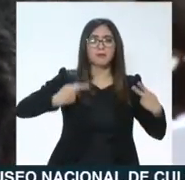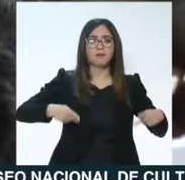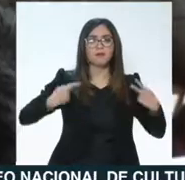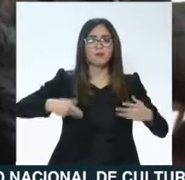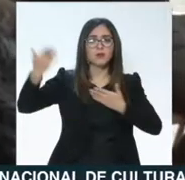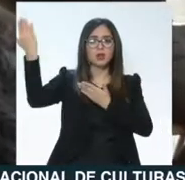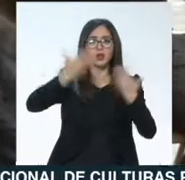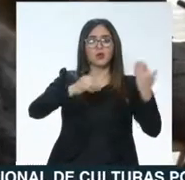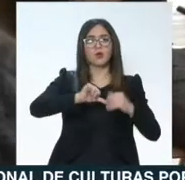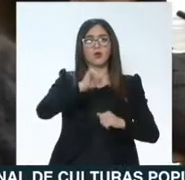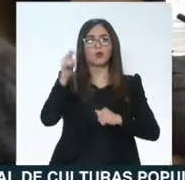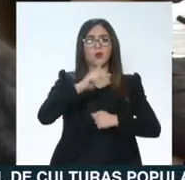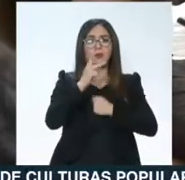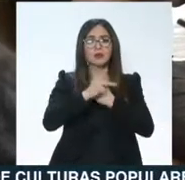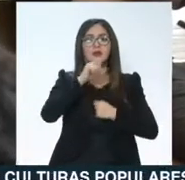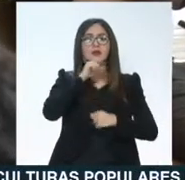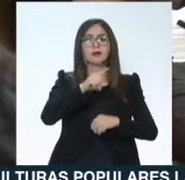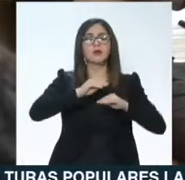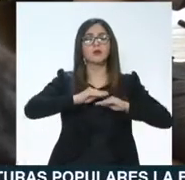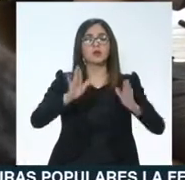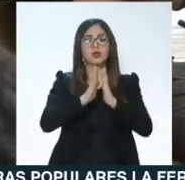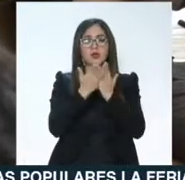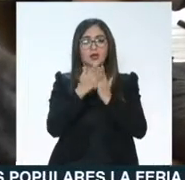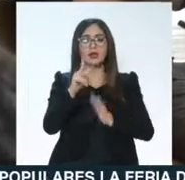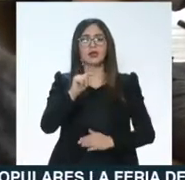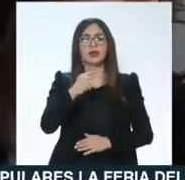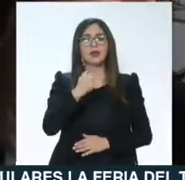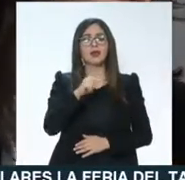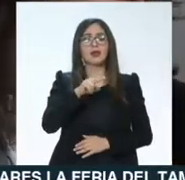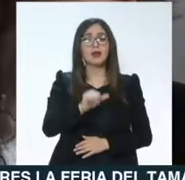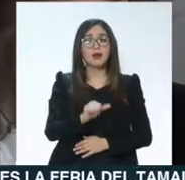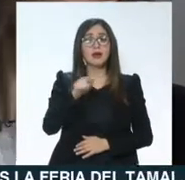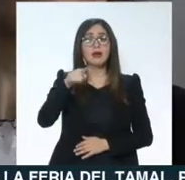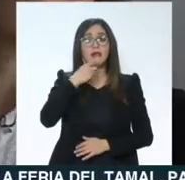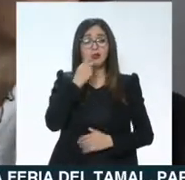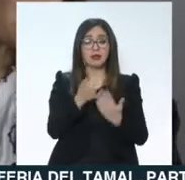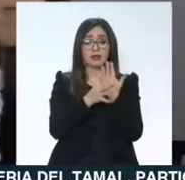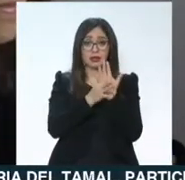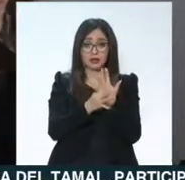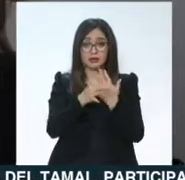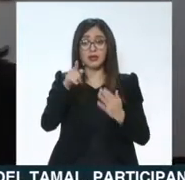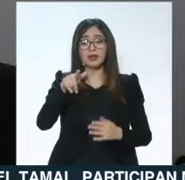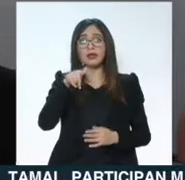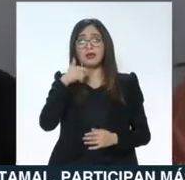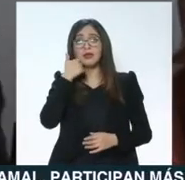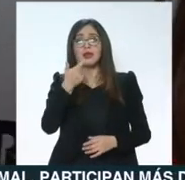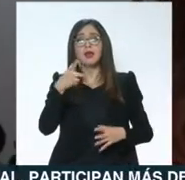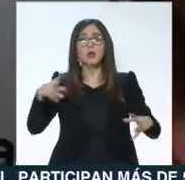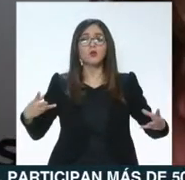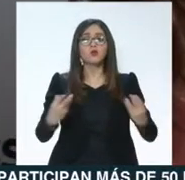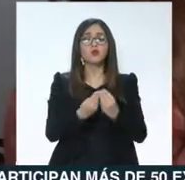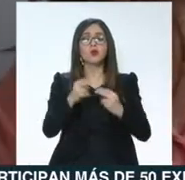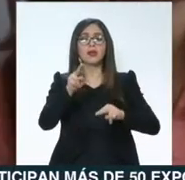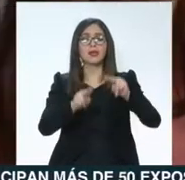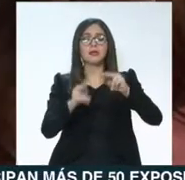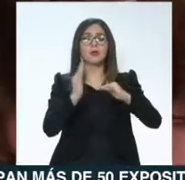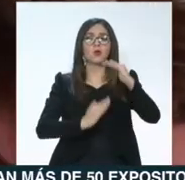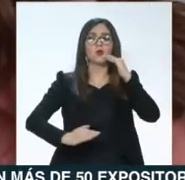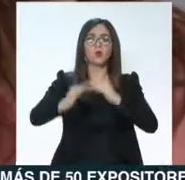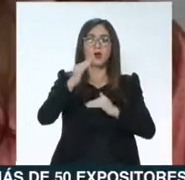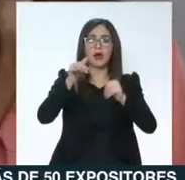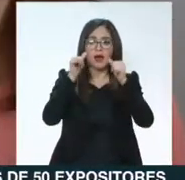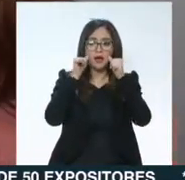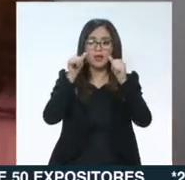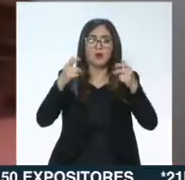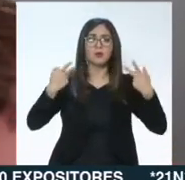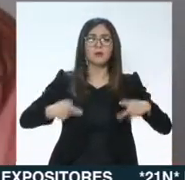como la sección de libros. Tania Regasol, curadora del encuentro, señaló que uno de los grandes retos es mantener un nivel de calidad y escuchar a los aliados